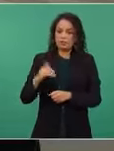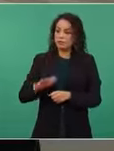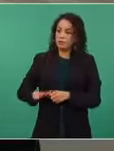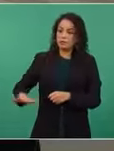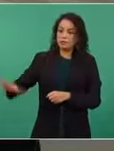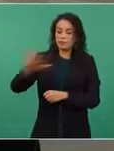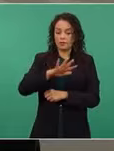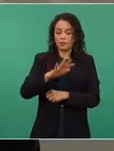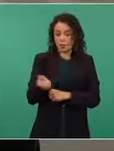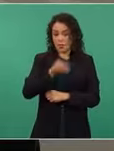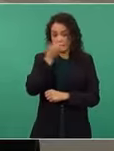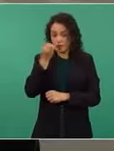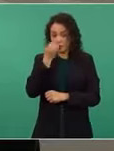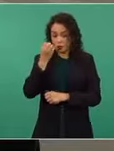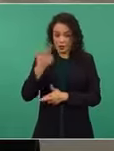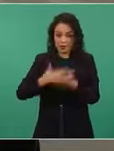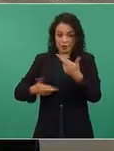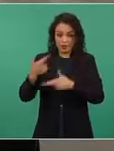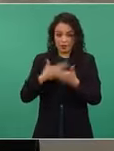escolar.